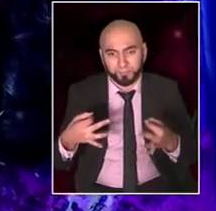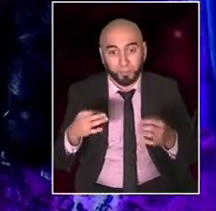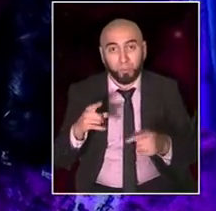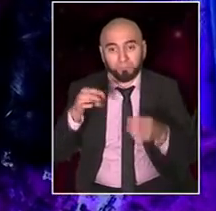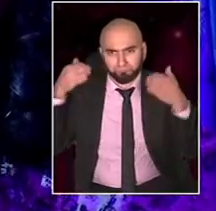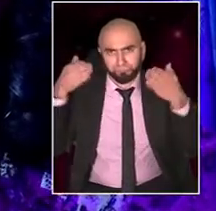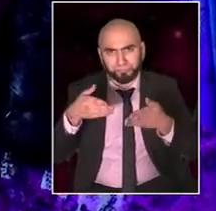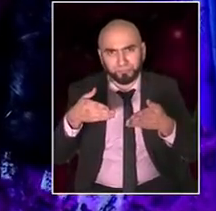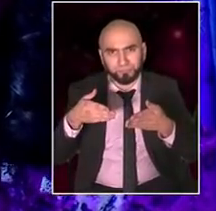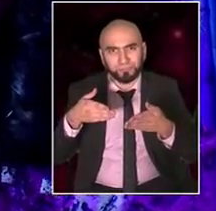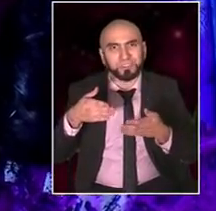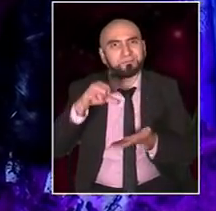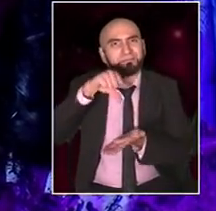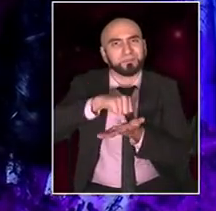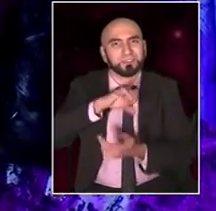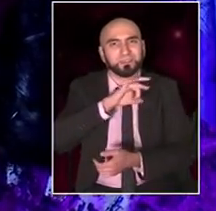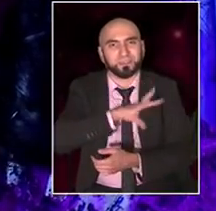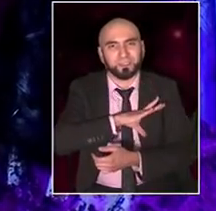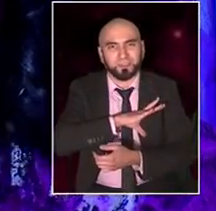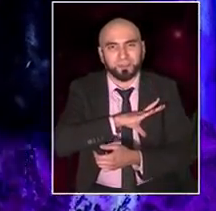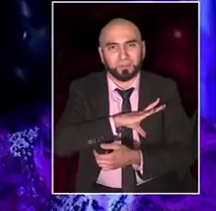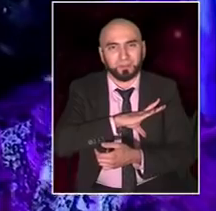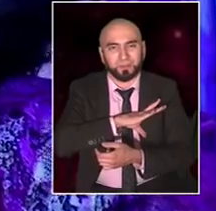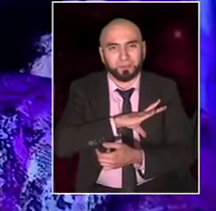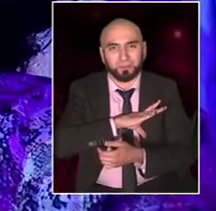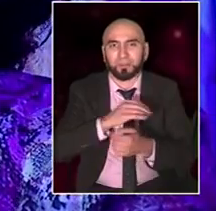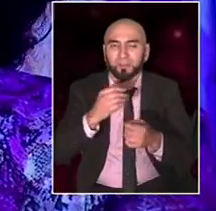descentralización y democratización del conocimiento.